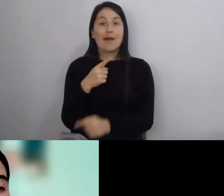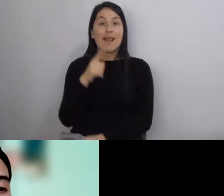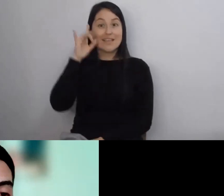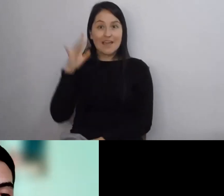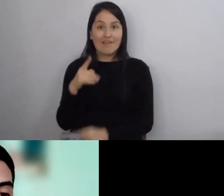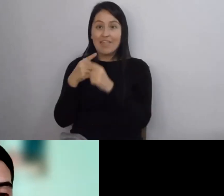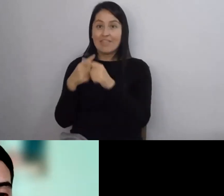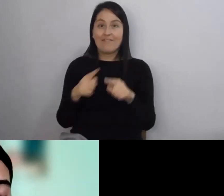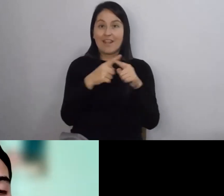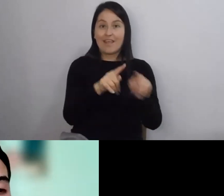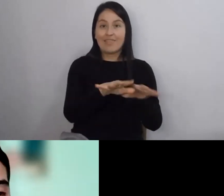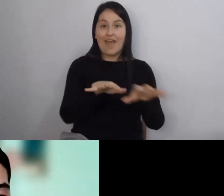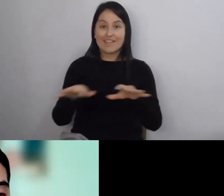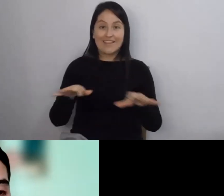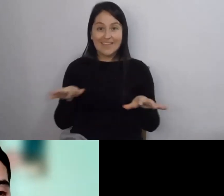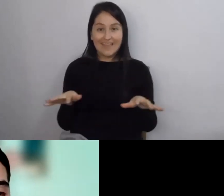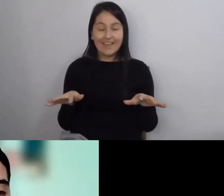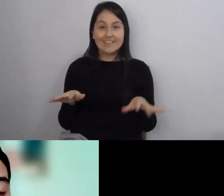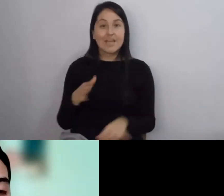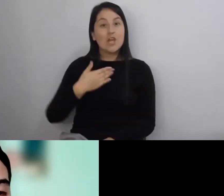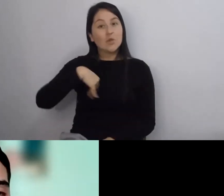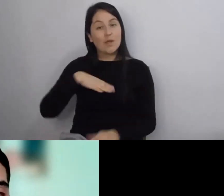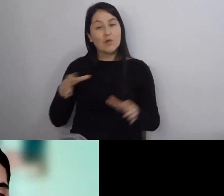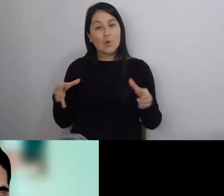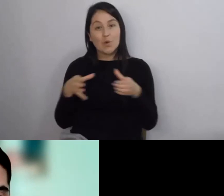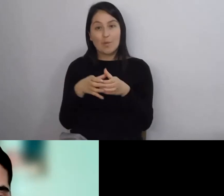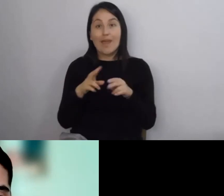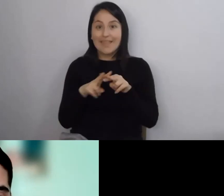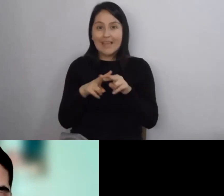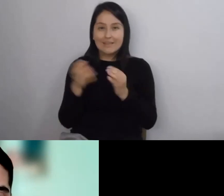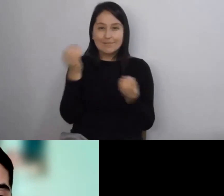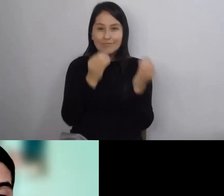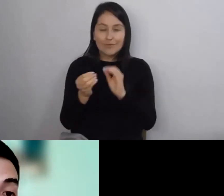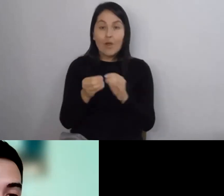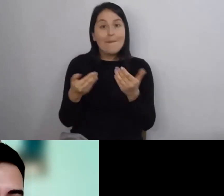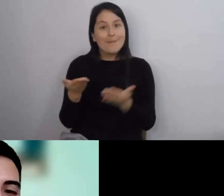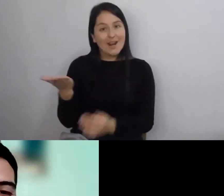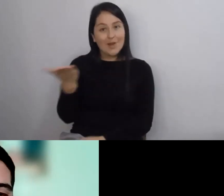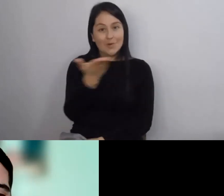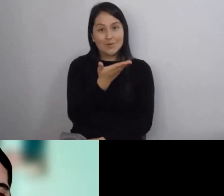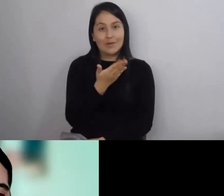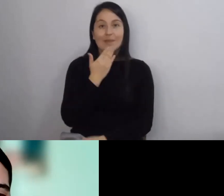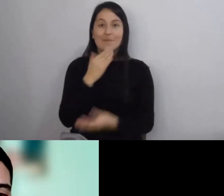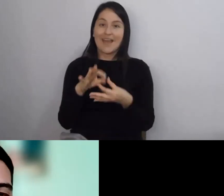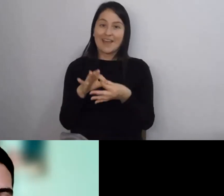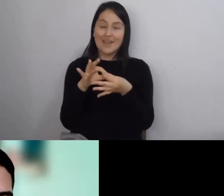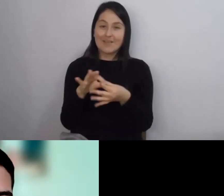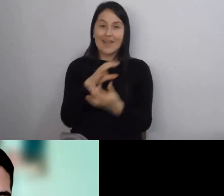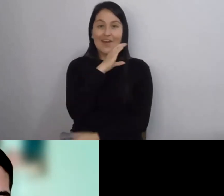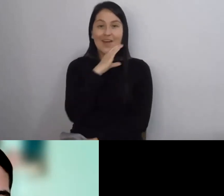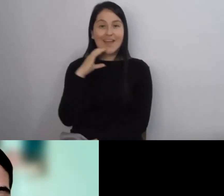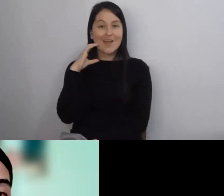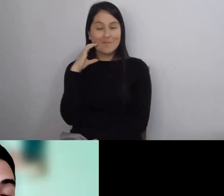actividades que nuestra organización está diseñando para todos ustedes. Y por supuesto que agradecemos también a